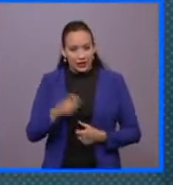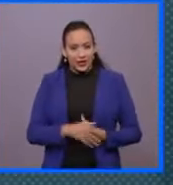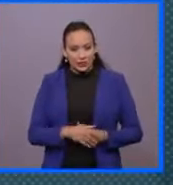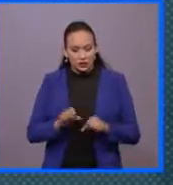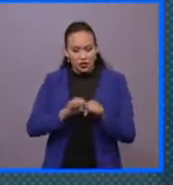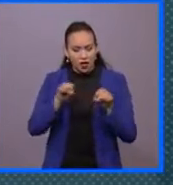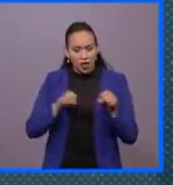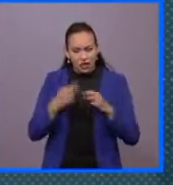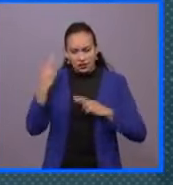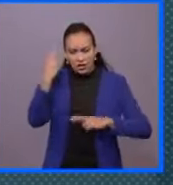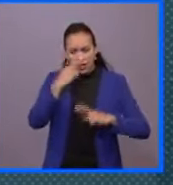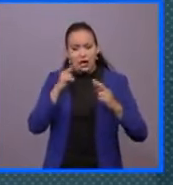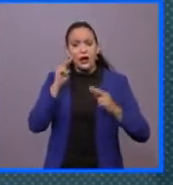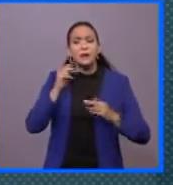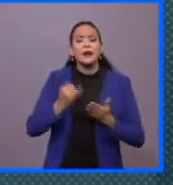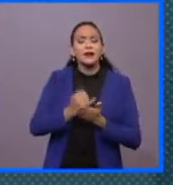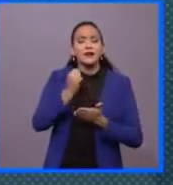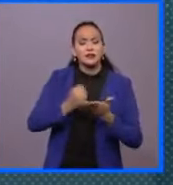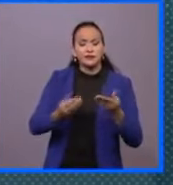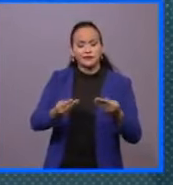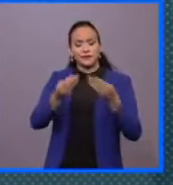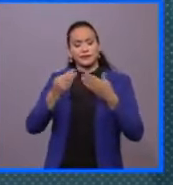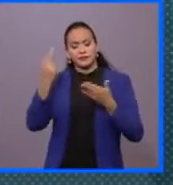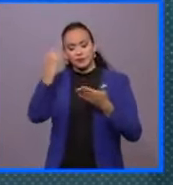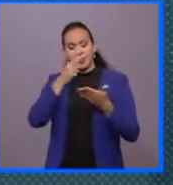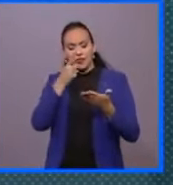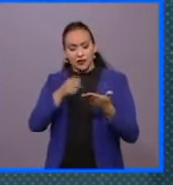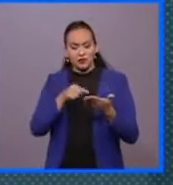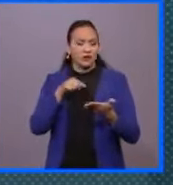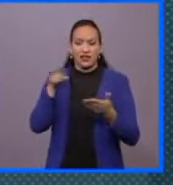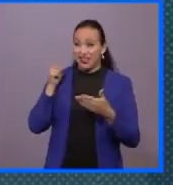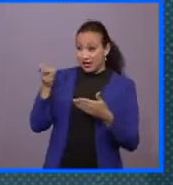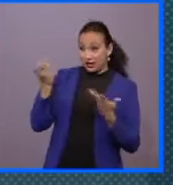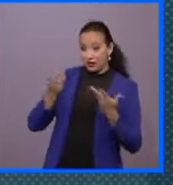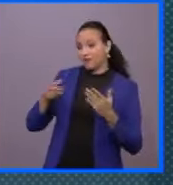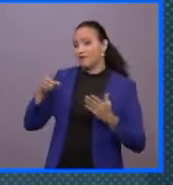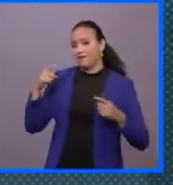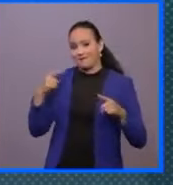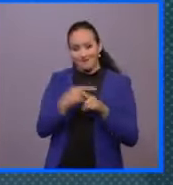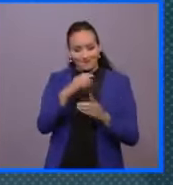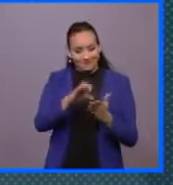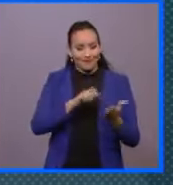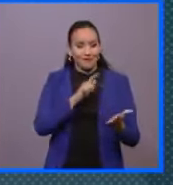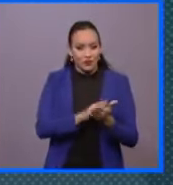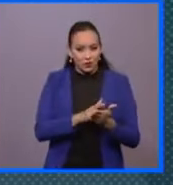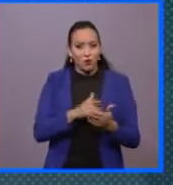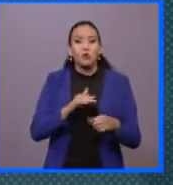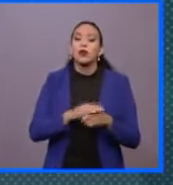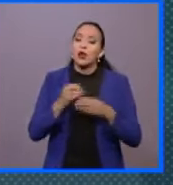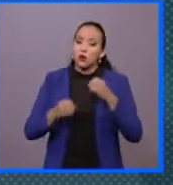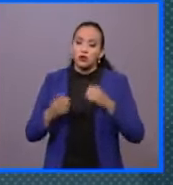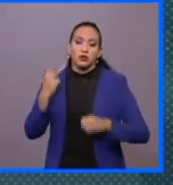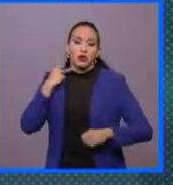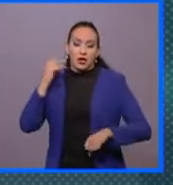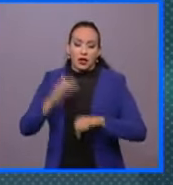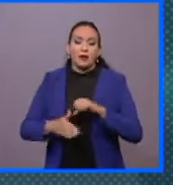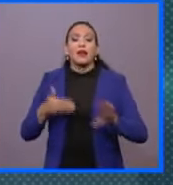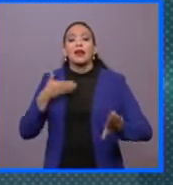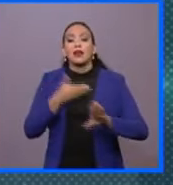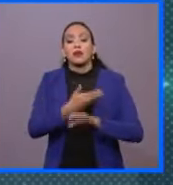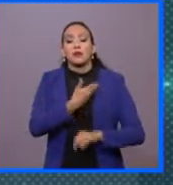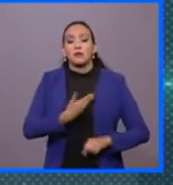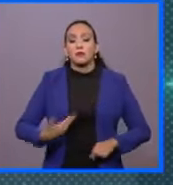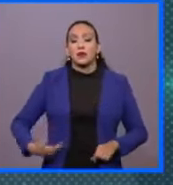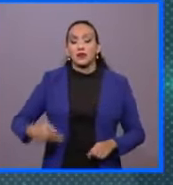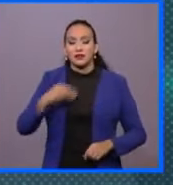la Sala modificó la sentencia impugnada, declaró la inconstitucionalidad con la que concluyó el juicio político en contra del